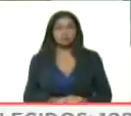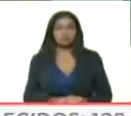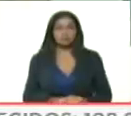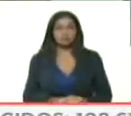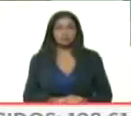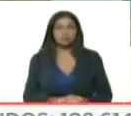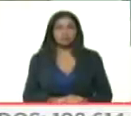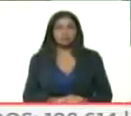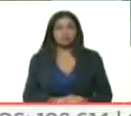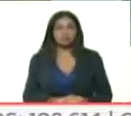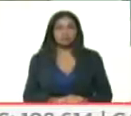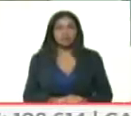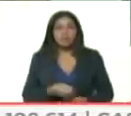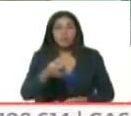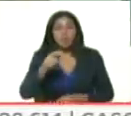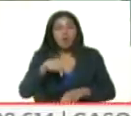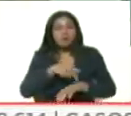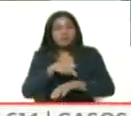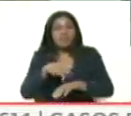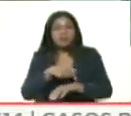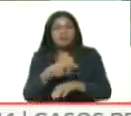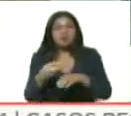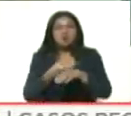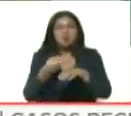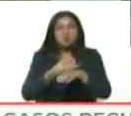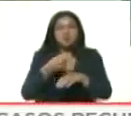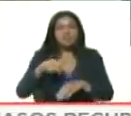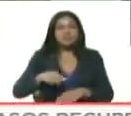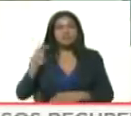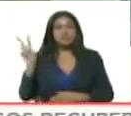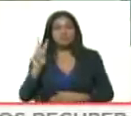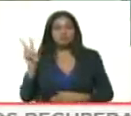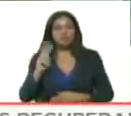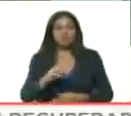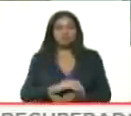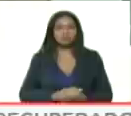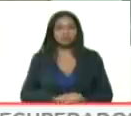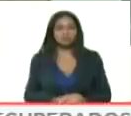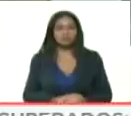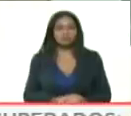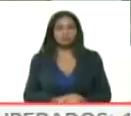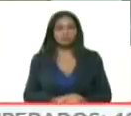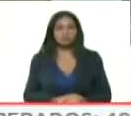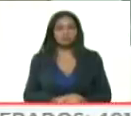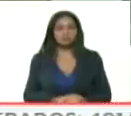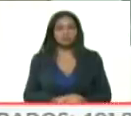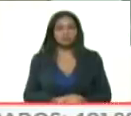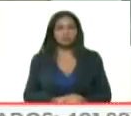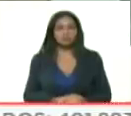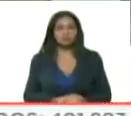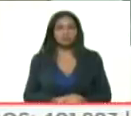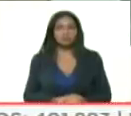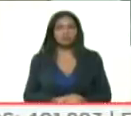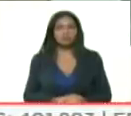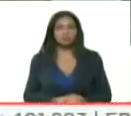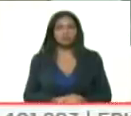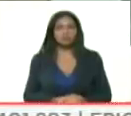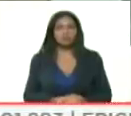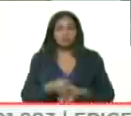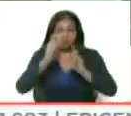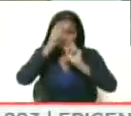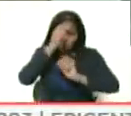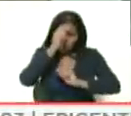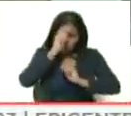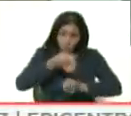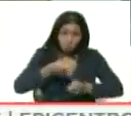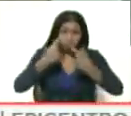Y hace pocos minutos el gobierno de la República Bolivariana de Venezuela les han condecorado. Es un gran